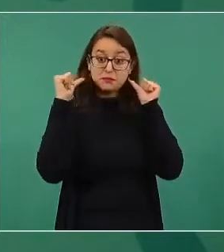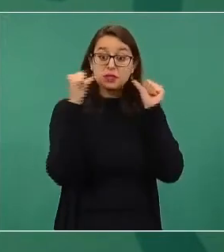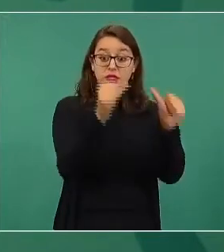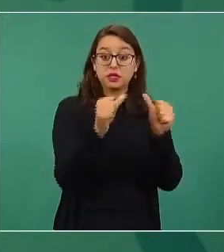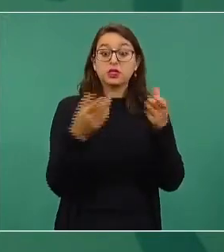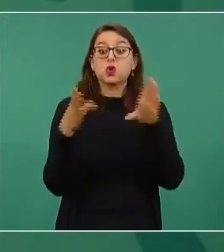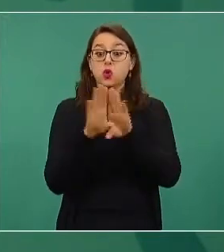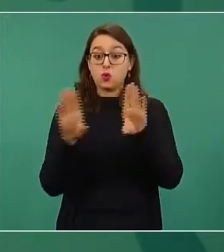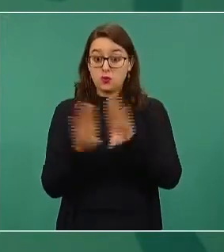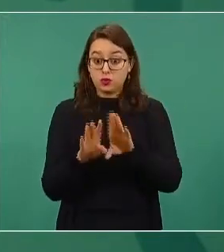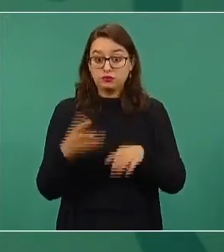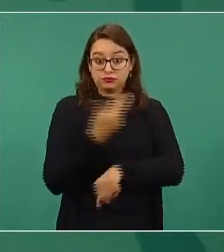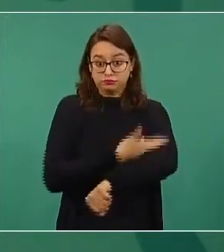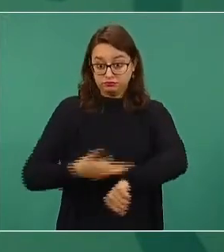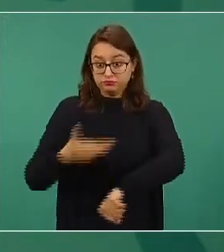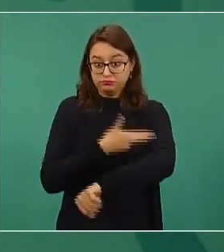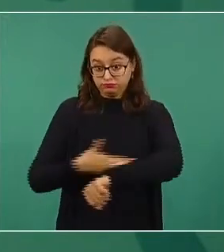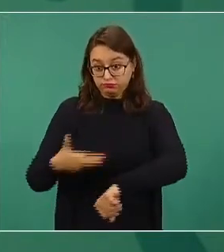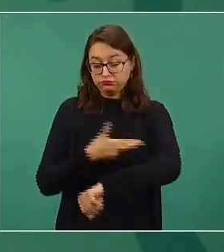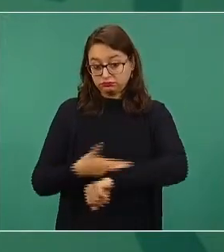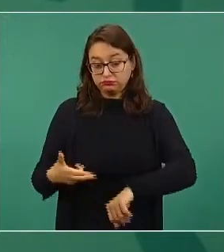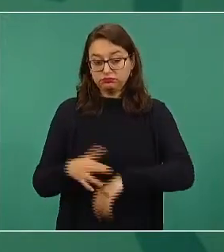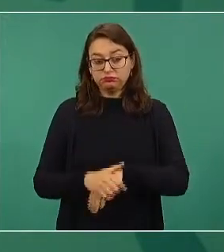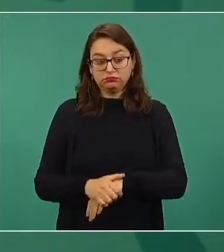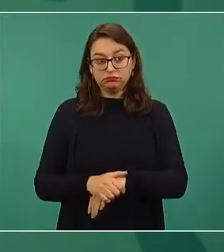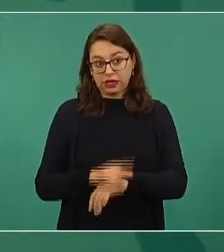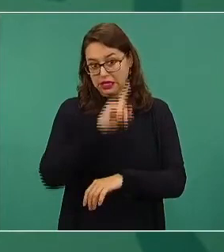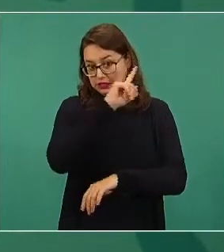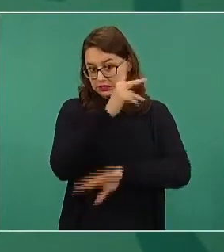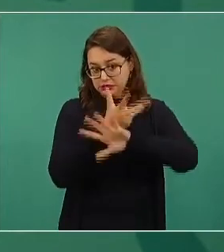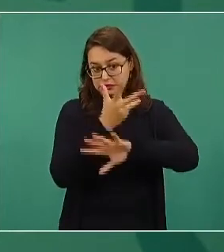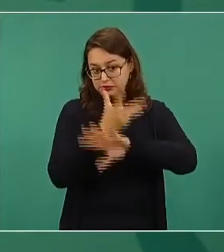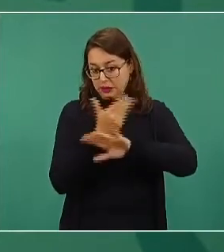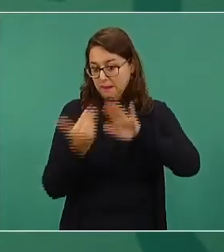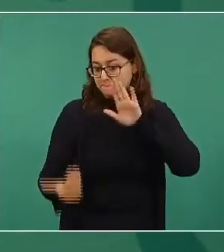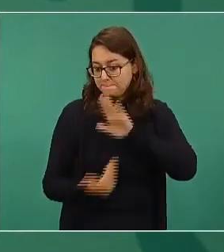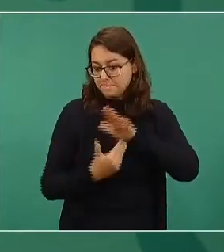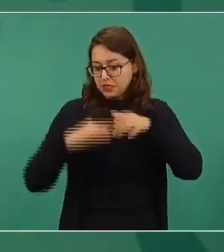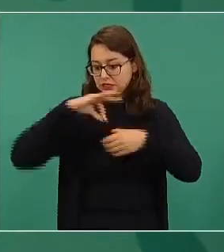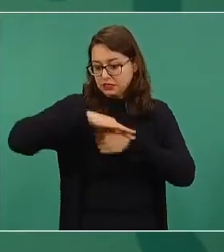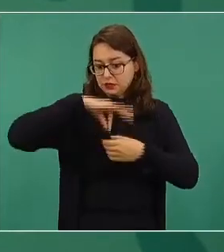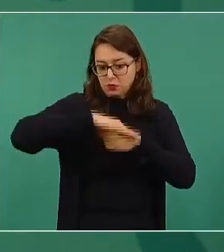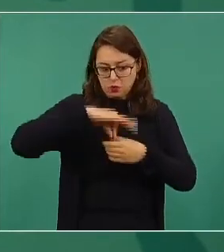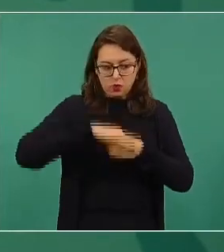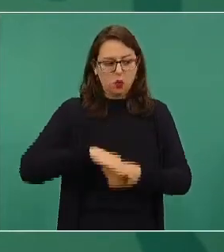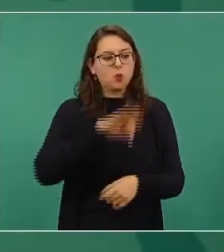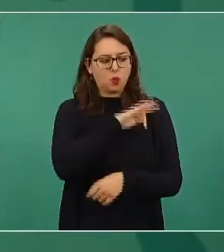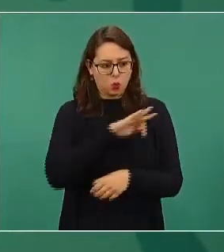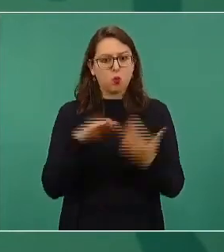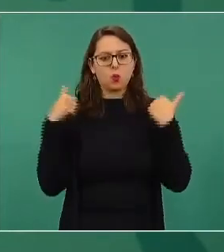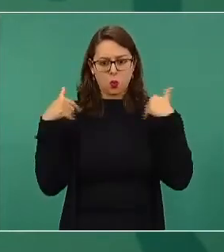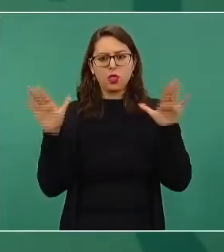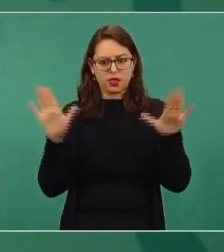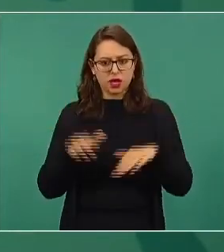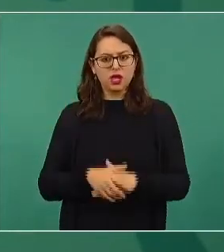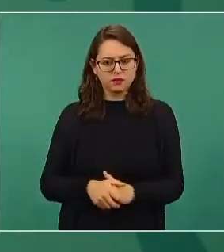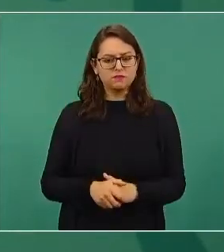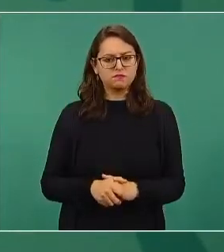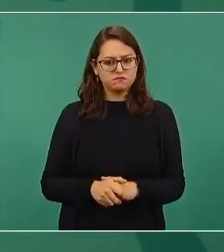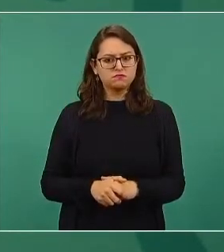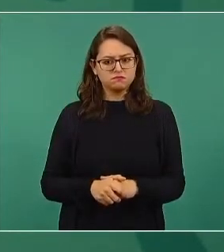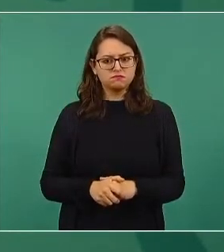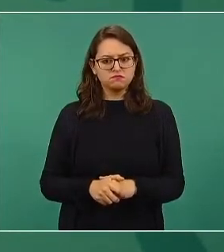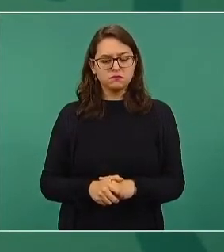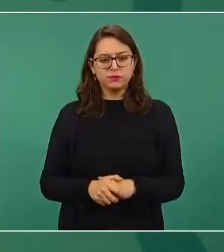establecer mesas de votación allá. Se podría hacer,